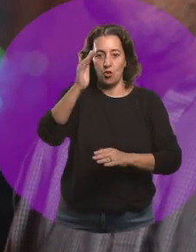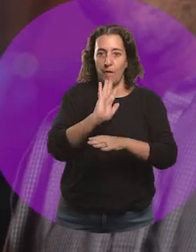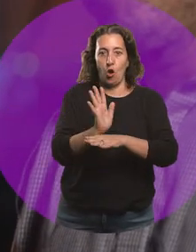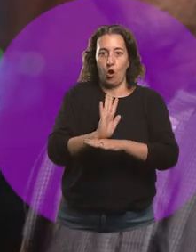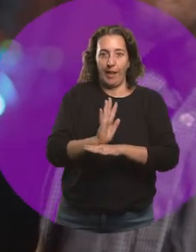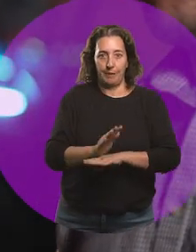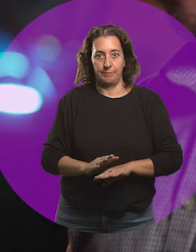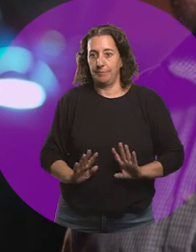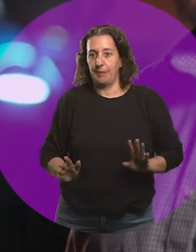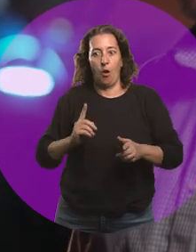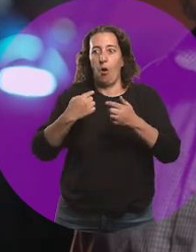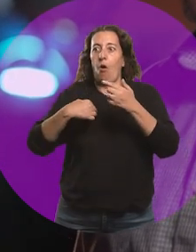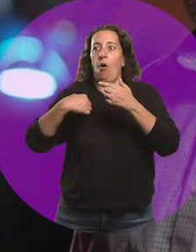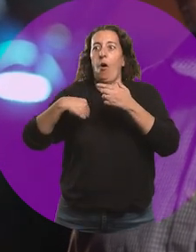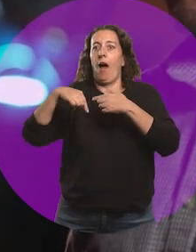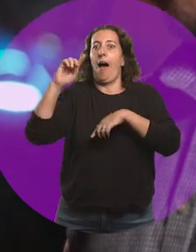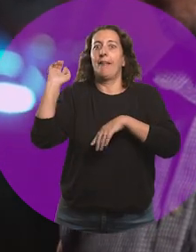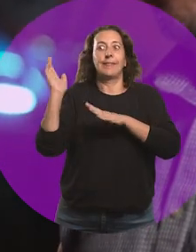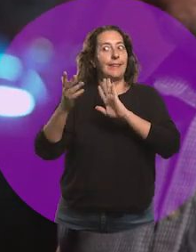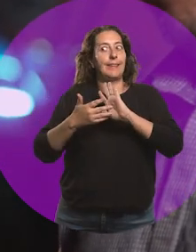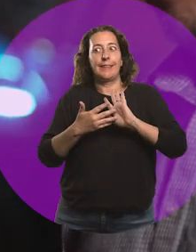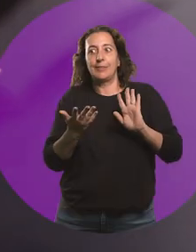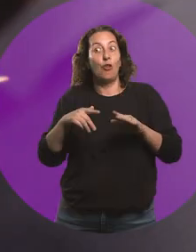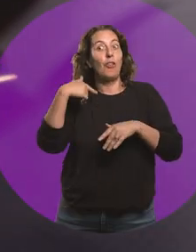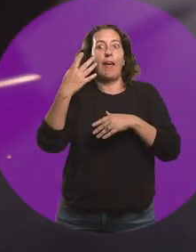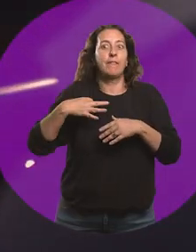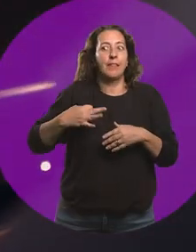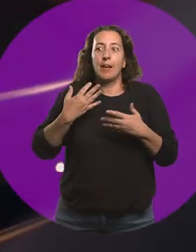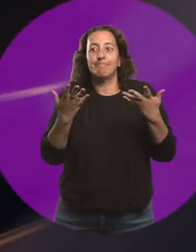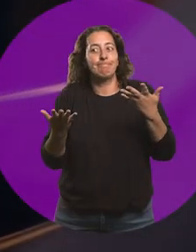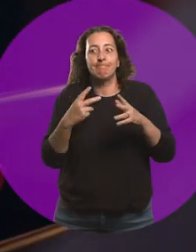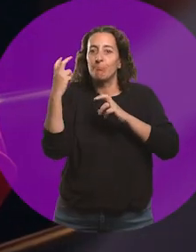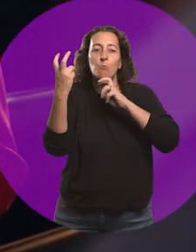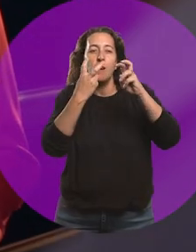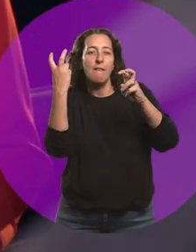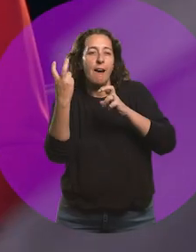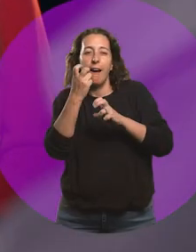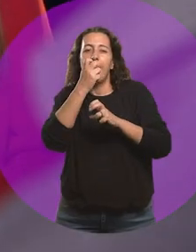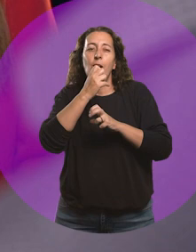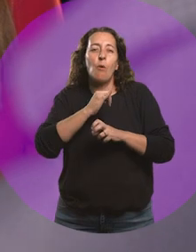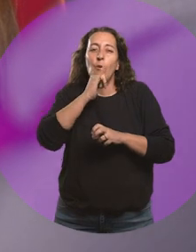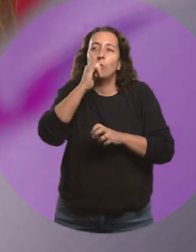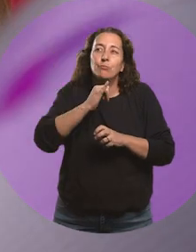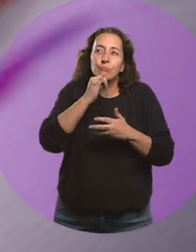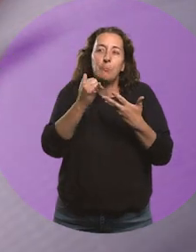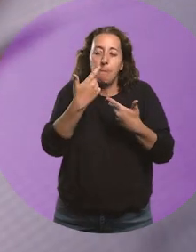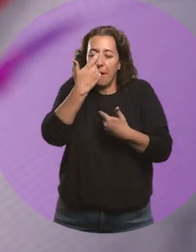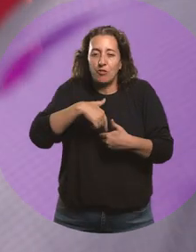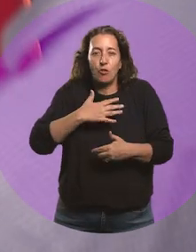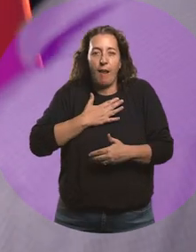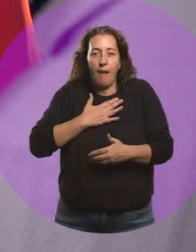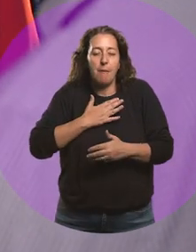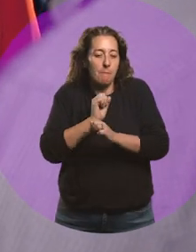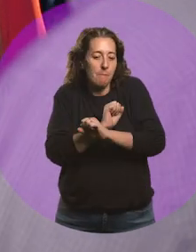Necesaria siempre. En otra vida para mí debe haber sido otra cosa. Buscar historias personales que nos permitieran compartir,